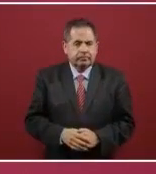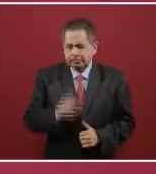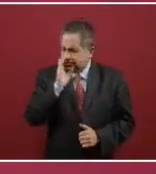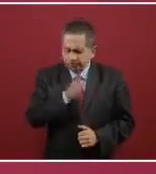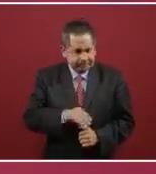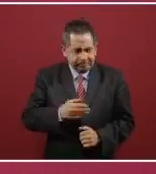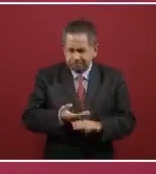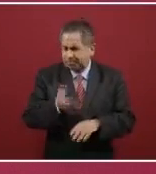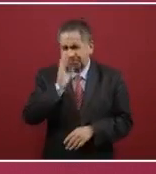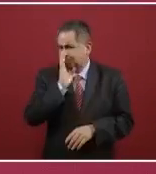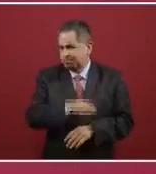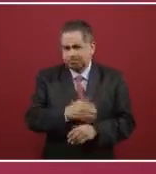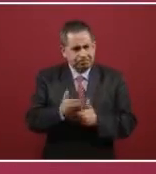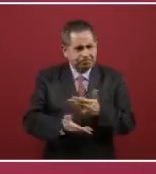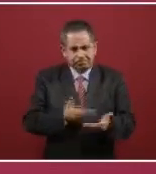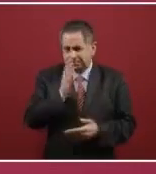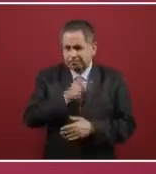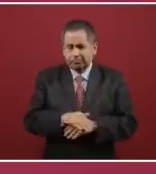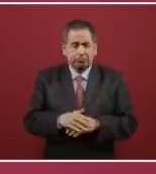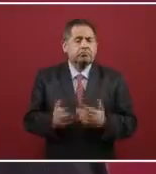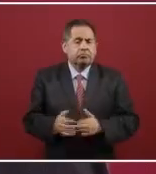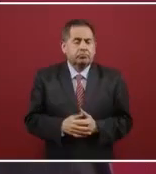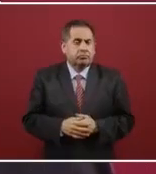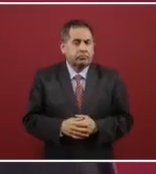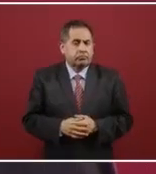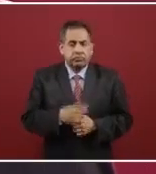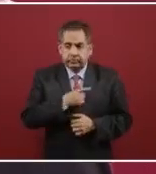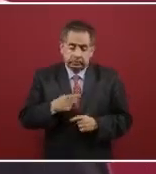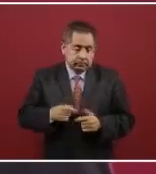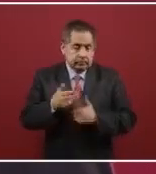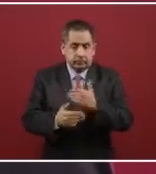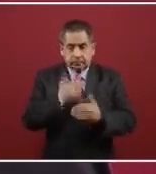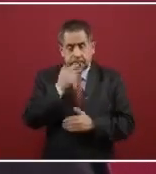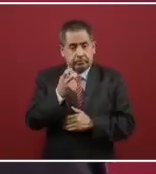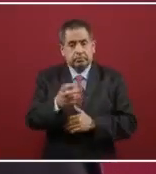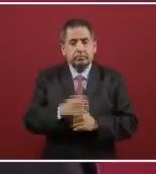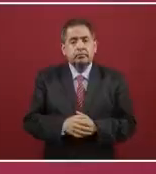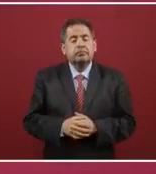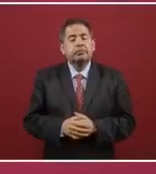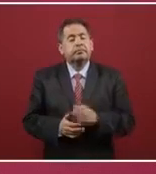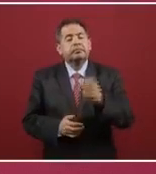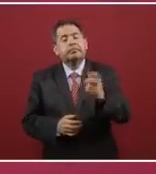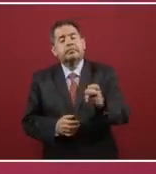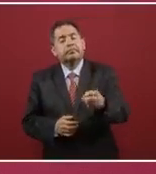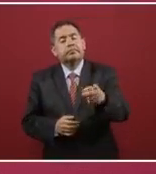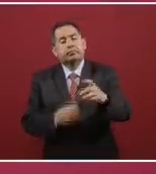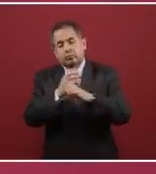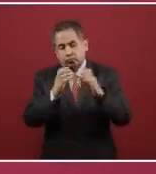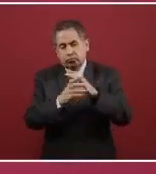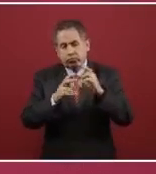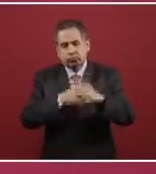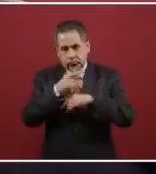Muy mal el servicio. Entonces, tenemos que avanzar. Esa es una de las cosas que